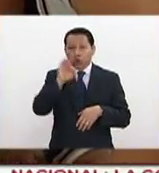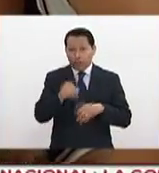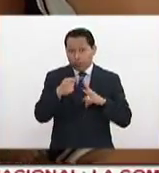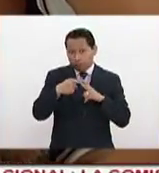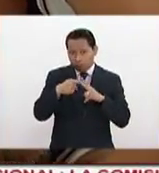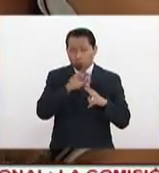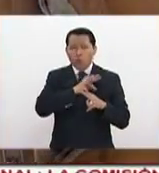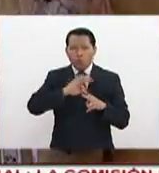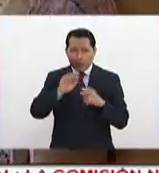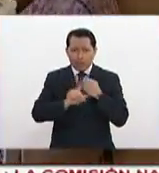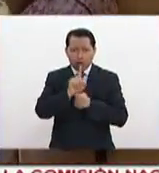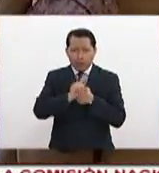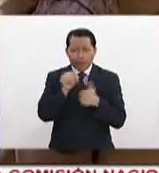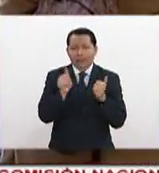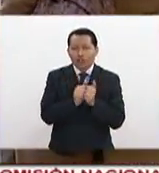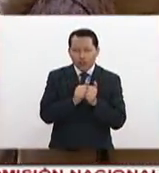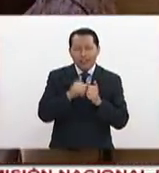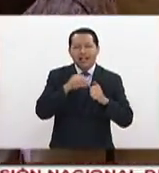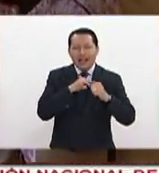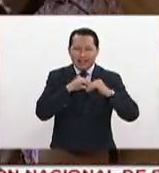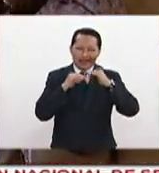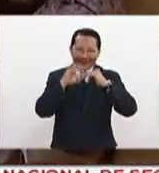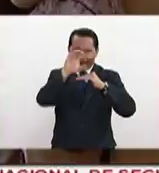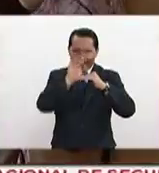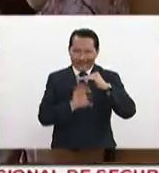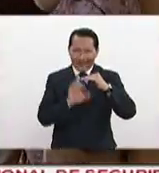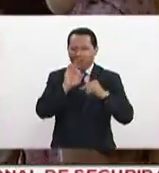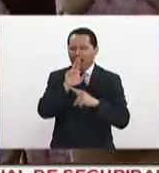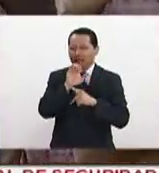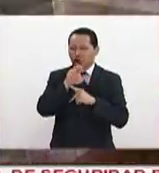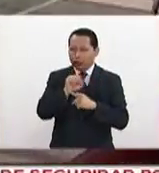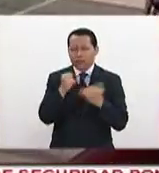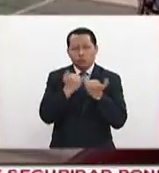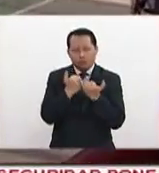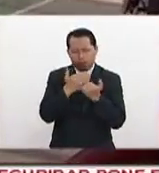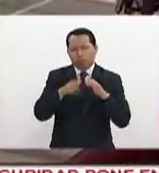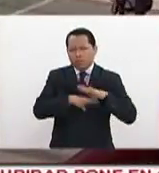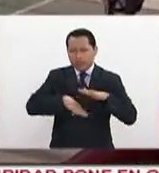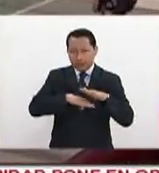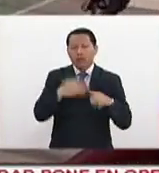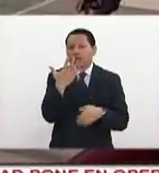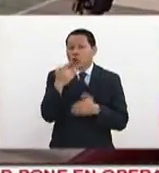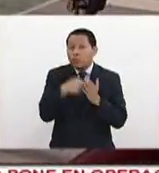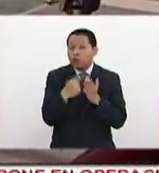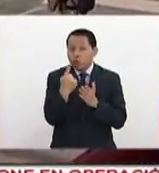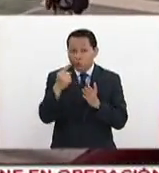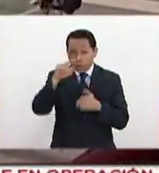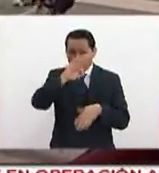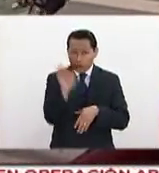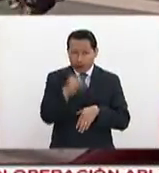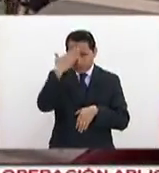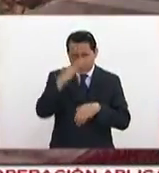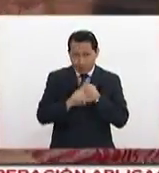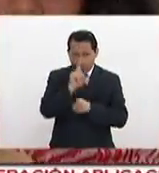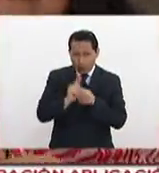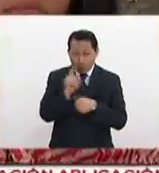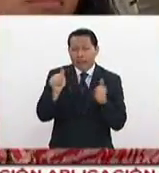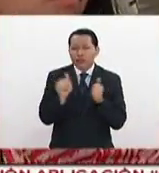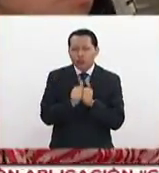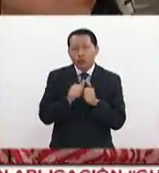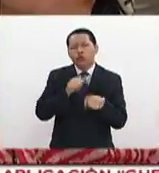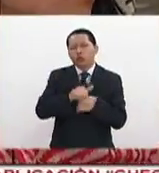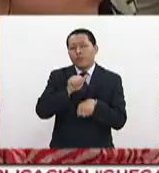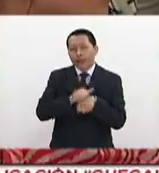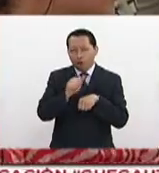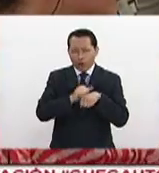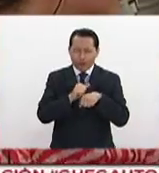pudo resolver problemas con fracciones y operaciones básicas y solo el 5.1% sabe resolver problemas, combinar